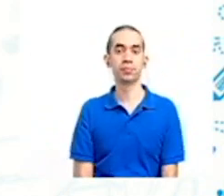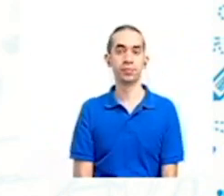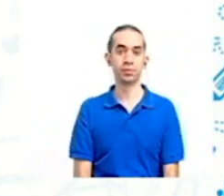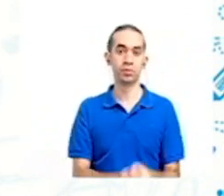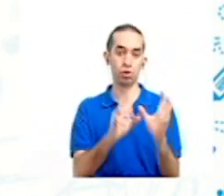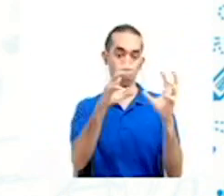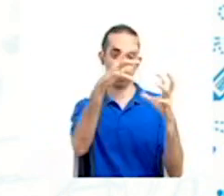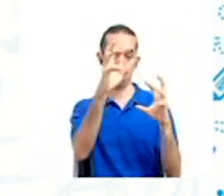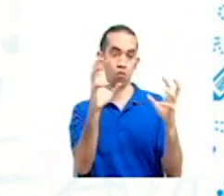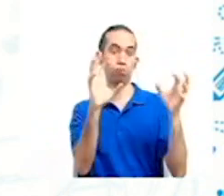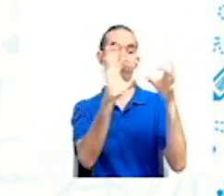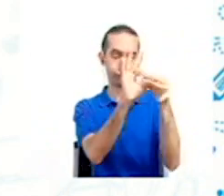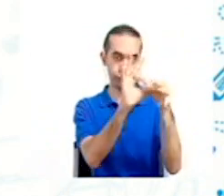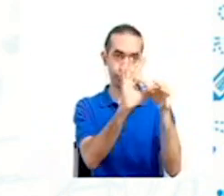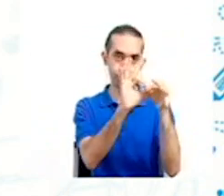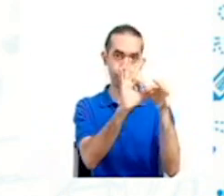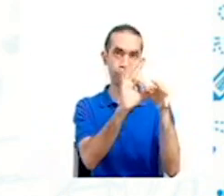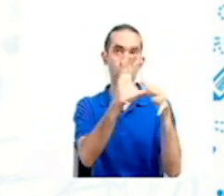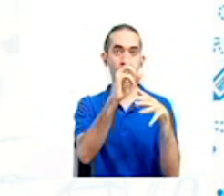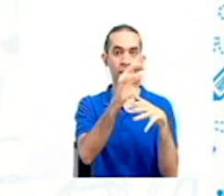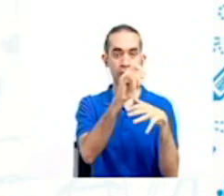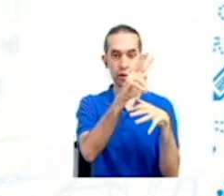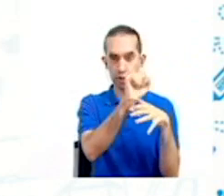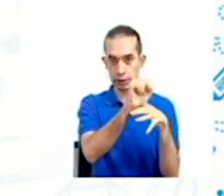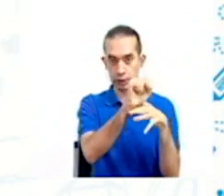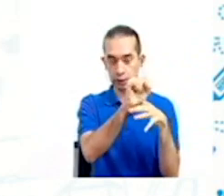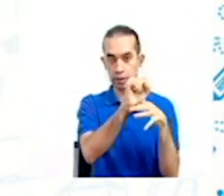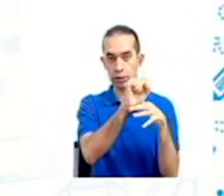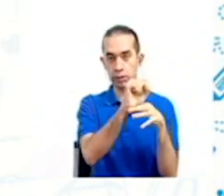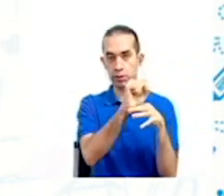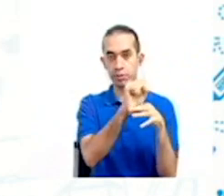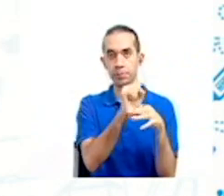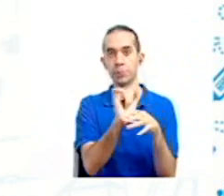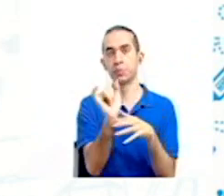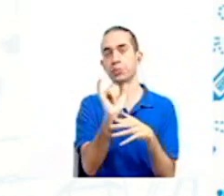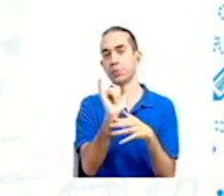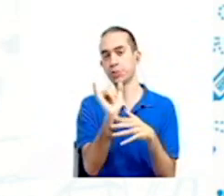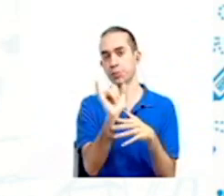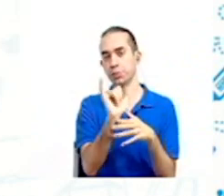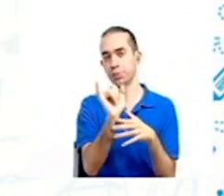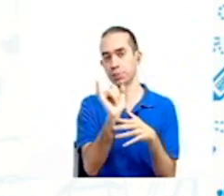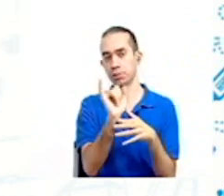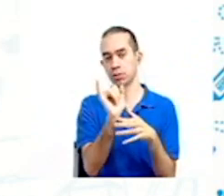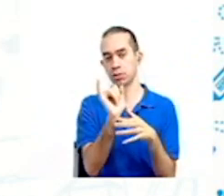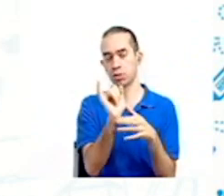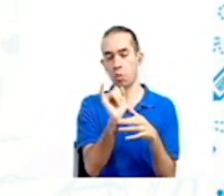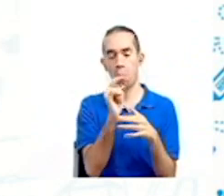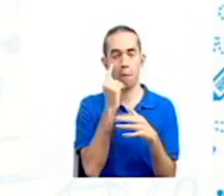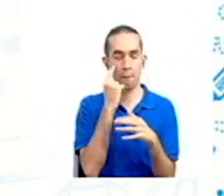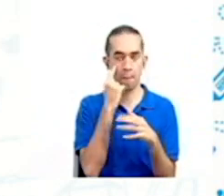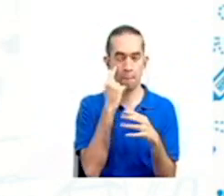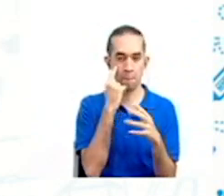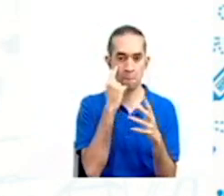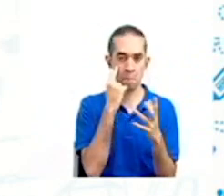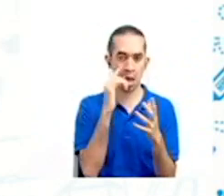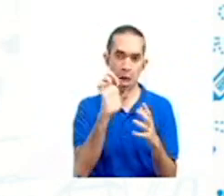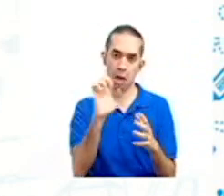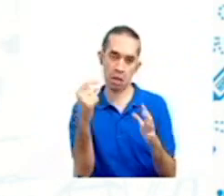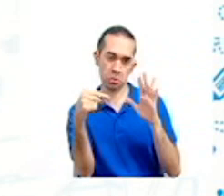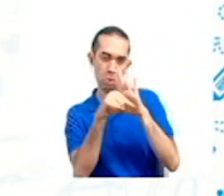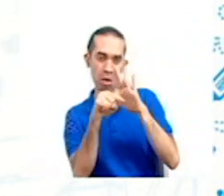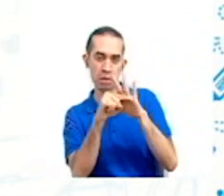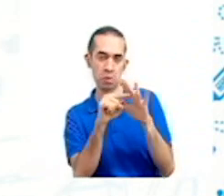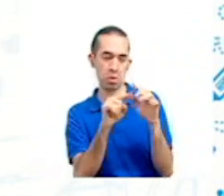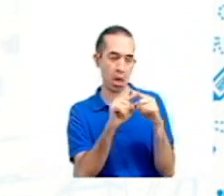covalentes son compuestos que no tienen una alta diferencia con las electronegatividades.